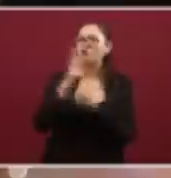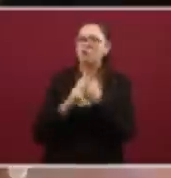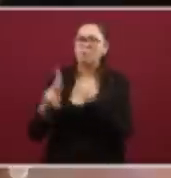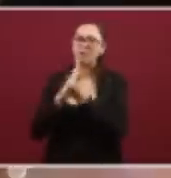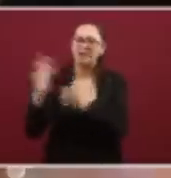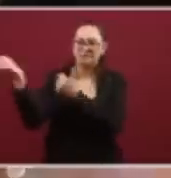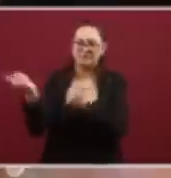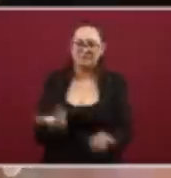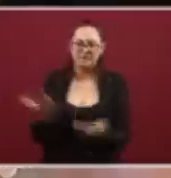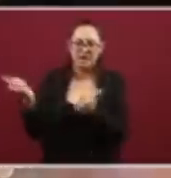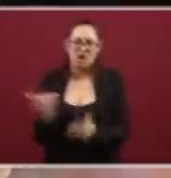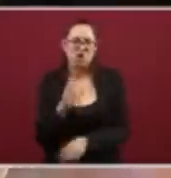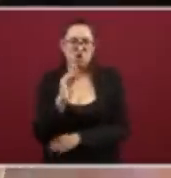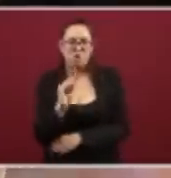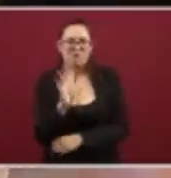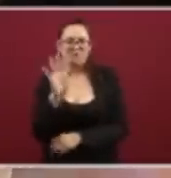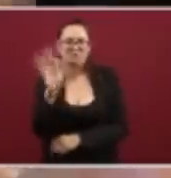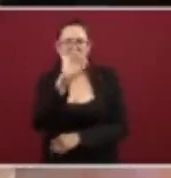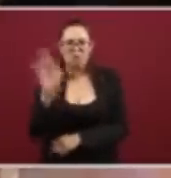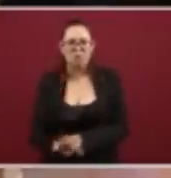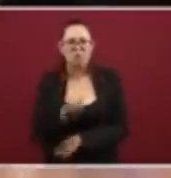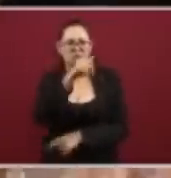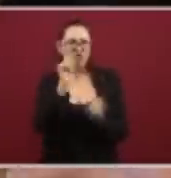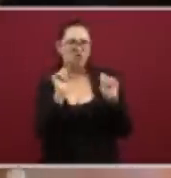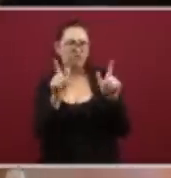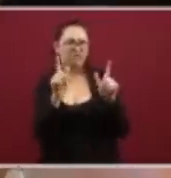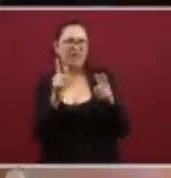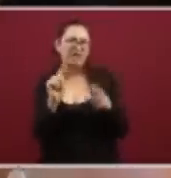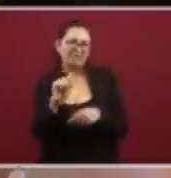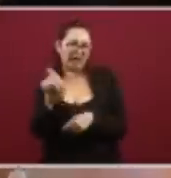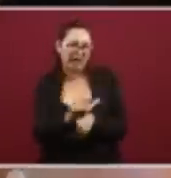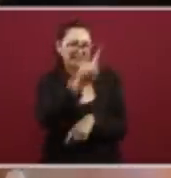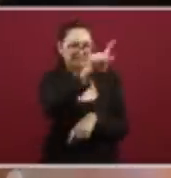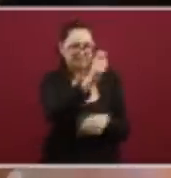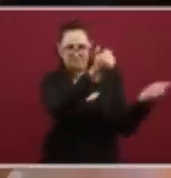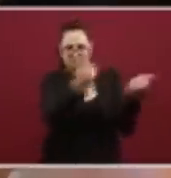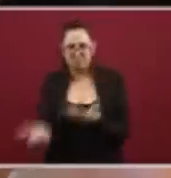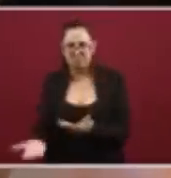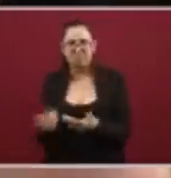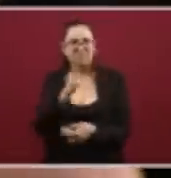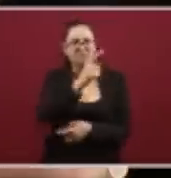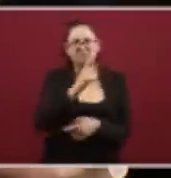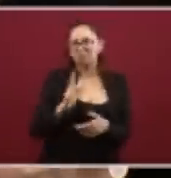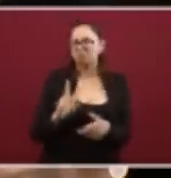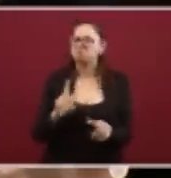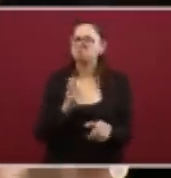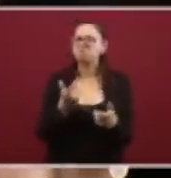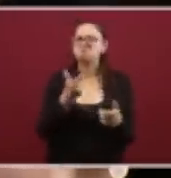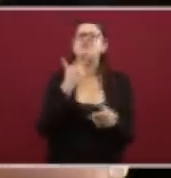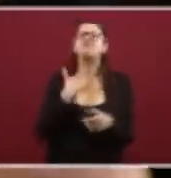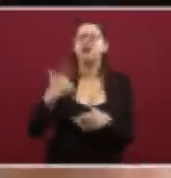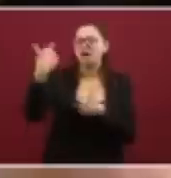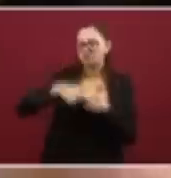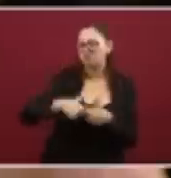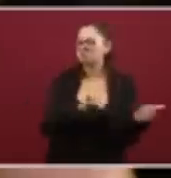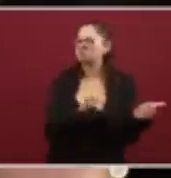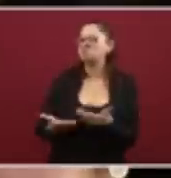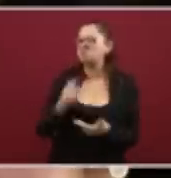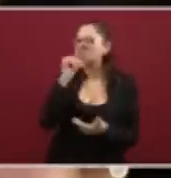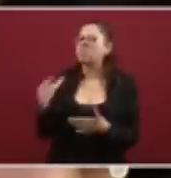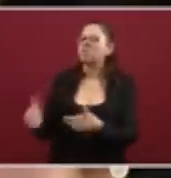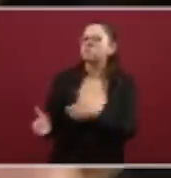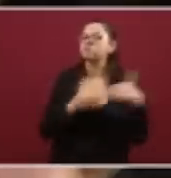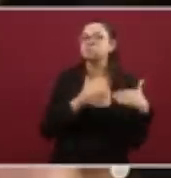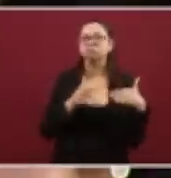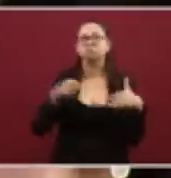creo que 95 por ciento vienen de texas nos cierran la llave y no sé qué puede pasar en el país en la parte comercial